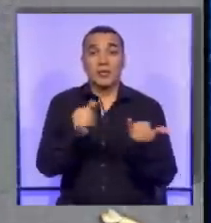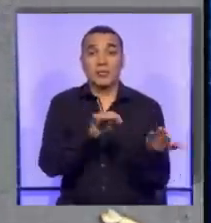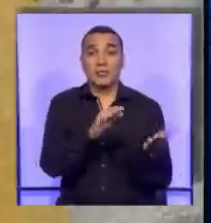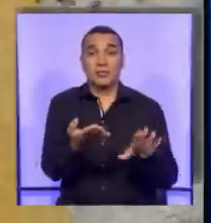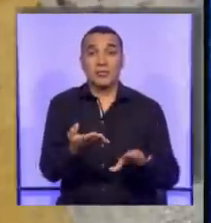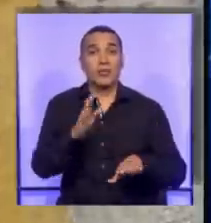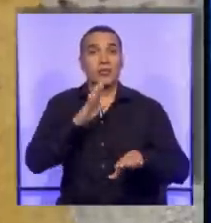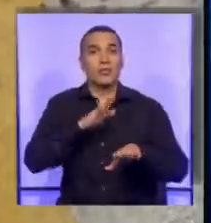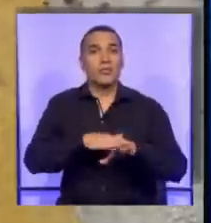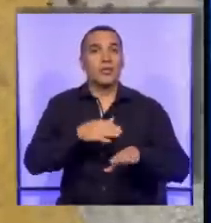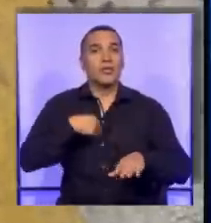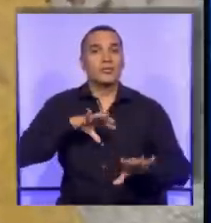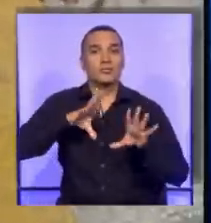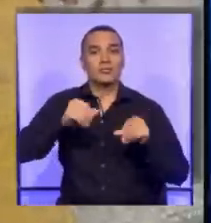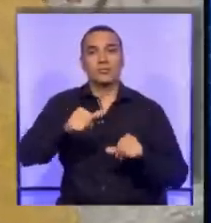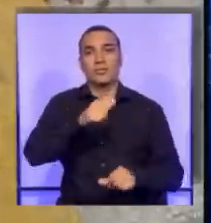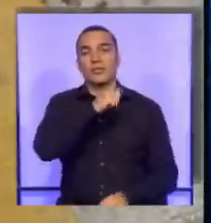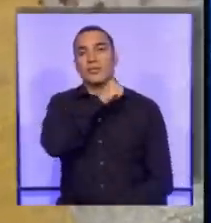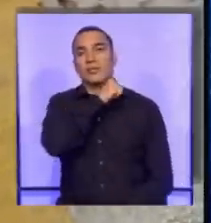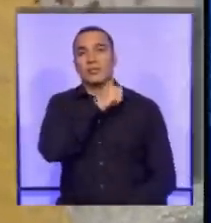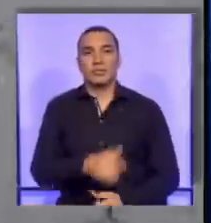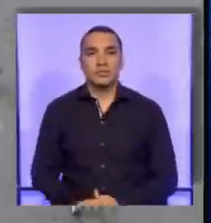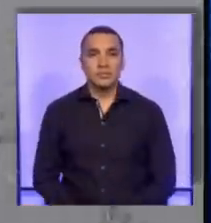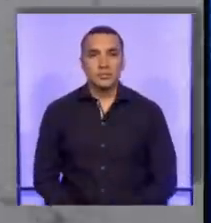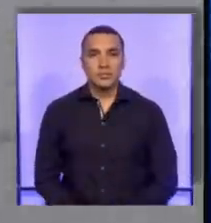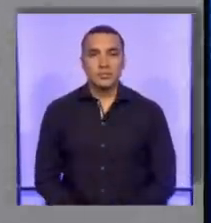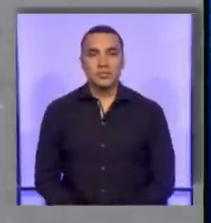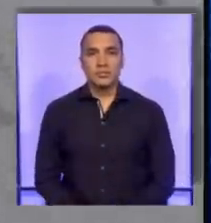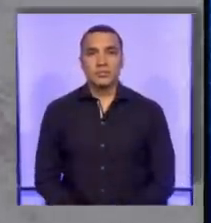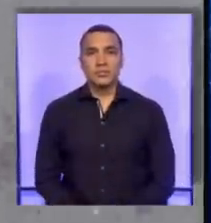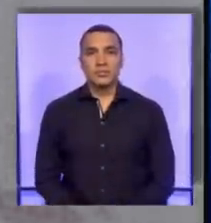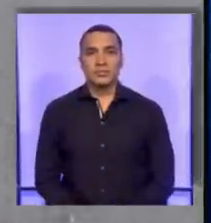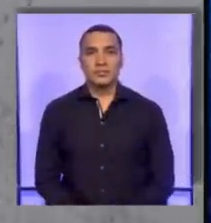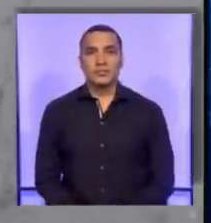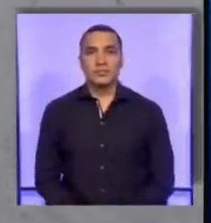otra víctima cobra, dolorosa y malamente. Jonathan Carrera, TC Televisión.